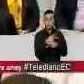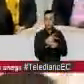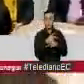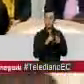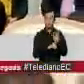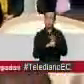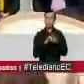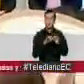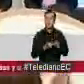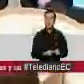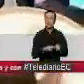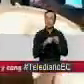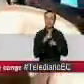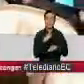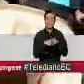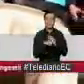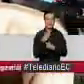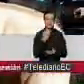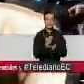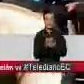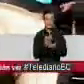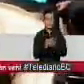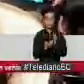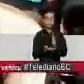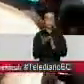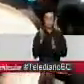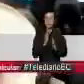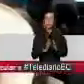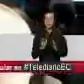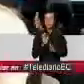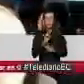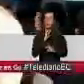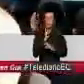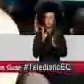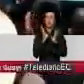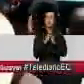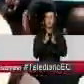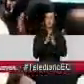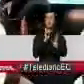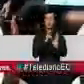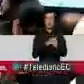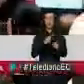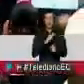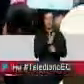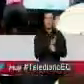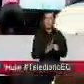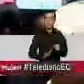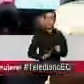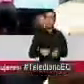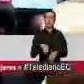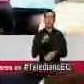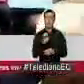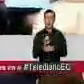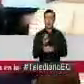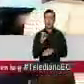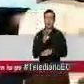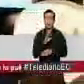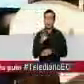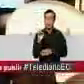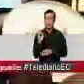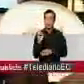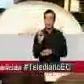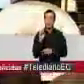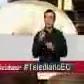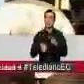para desarrollar el negocio y la economía del país. En el evento participan el vicepresidente de la República, Otto